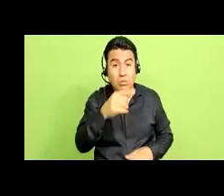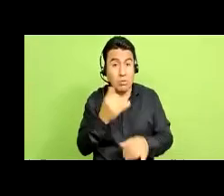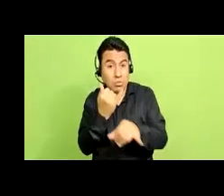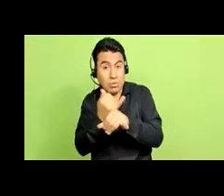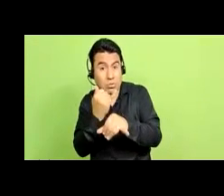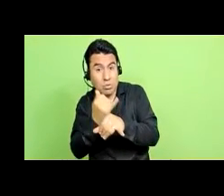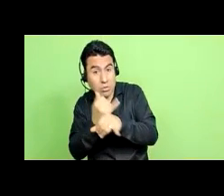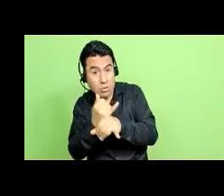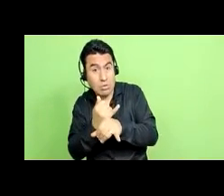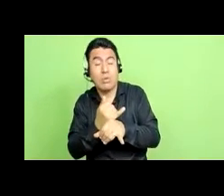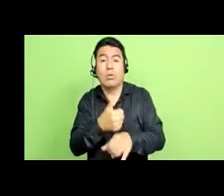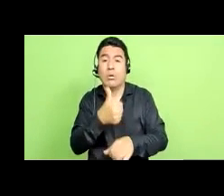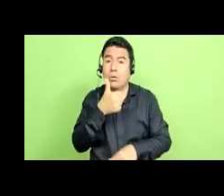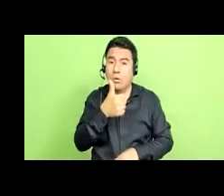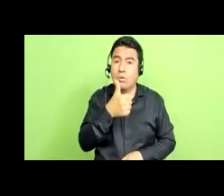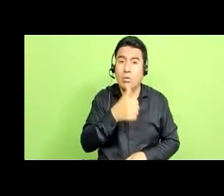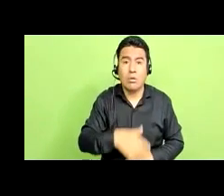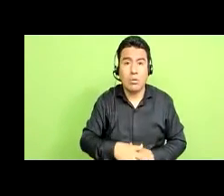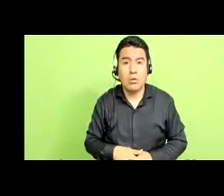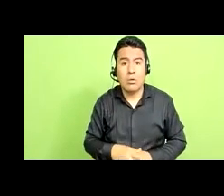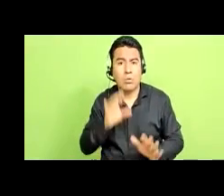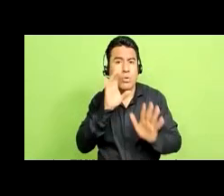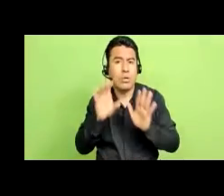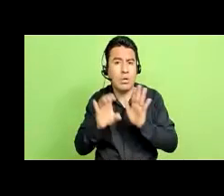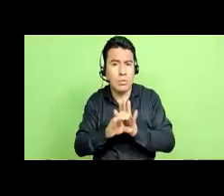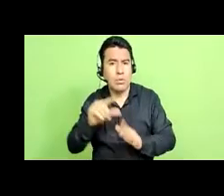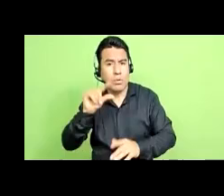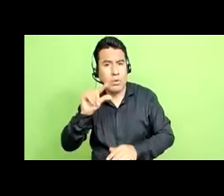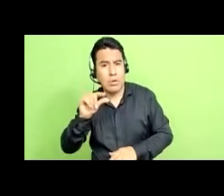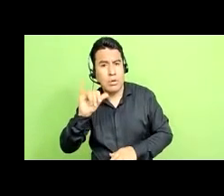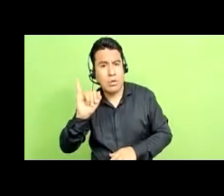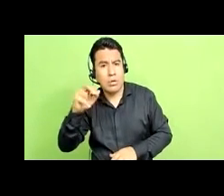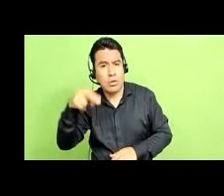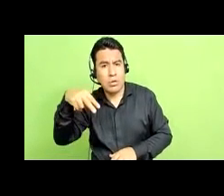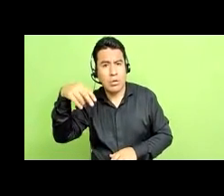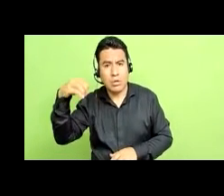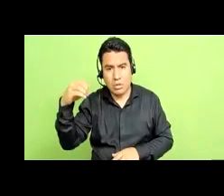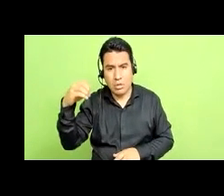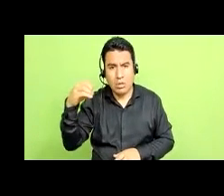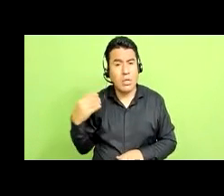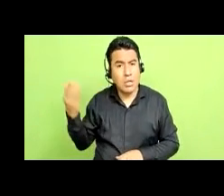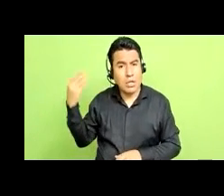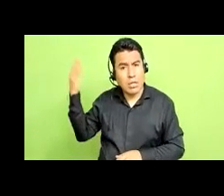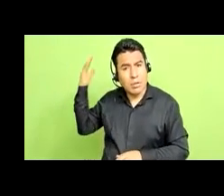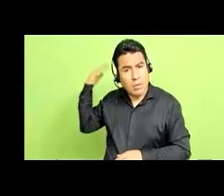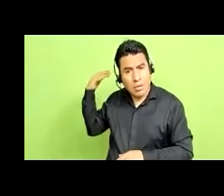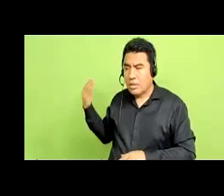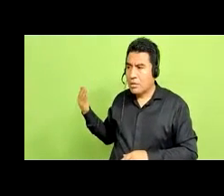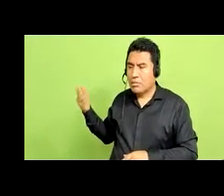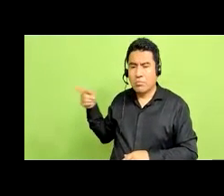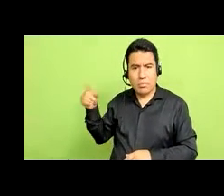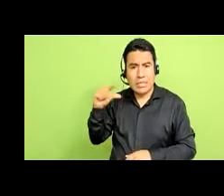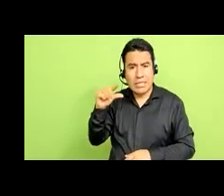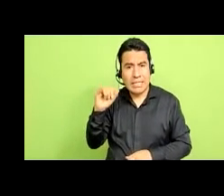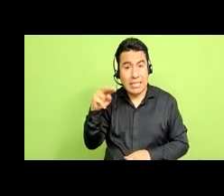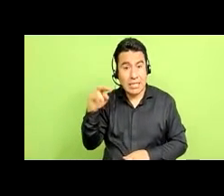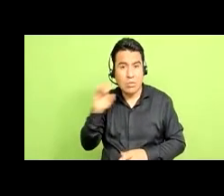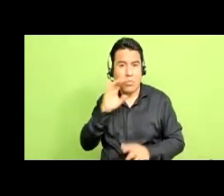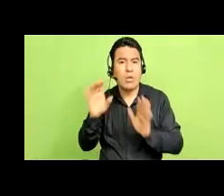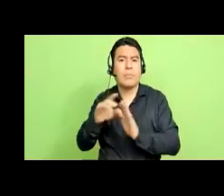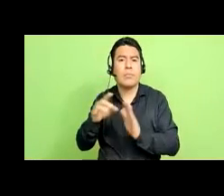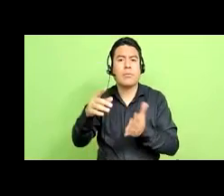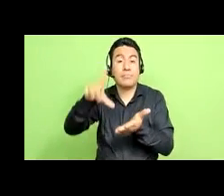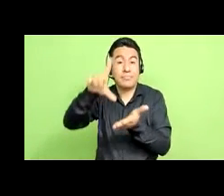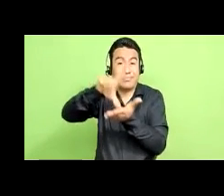de justo la semana pasada nos comentaba que en la plaza de armas